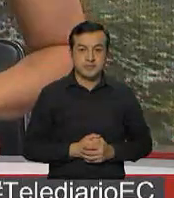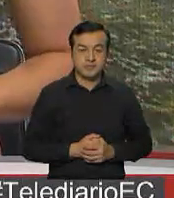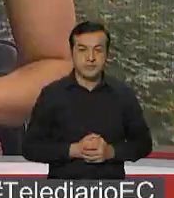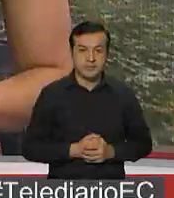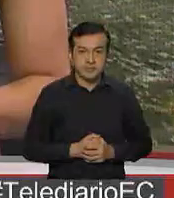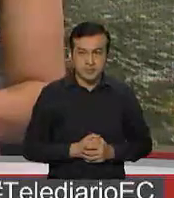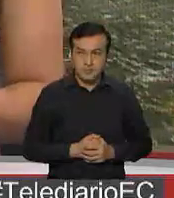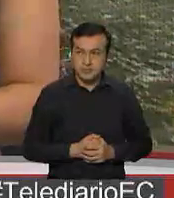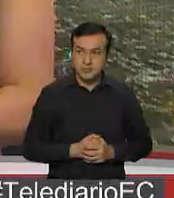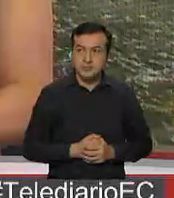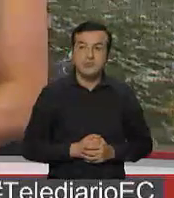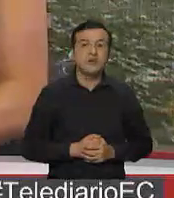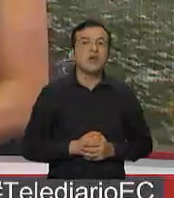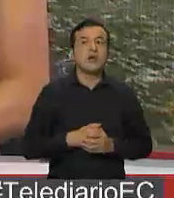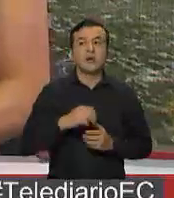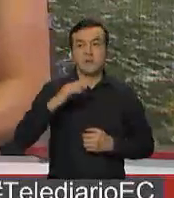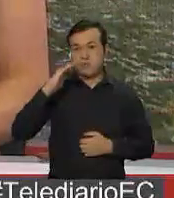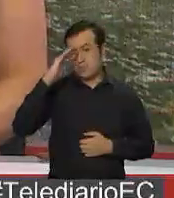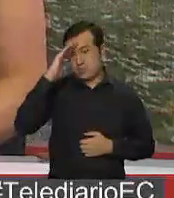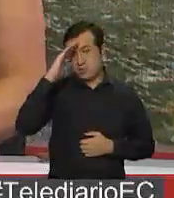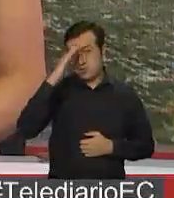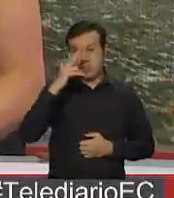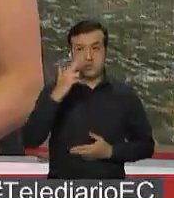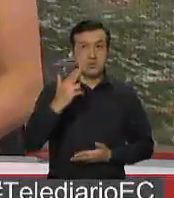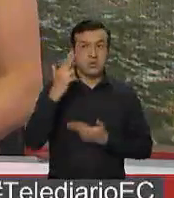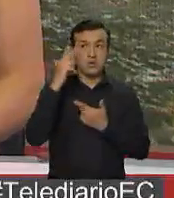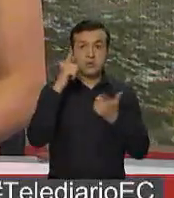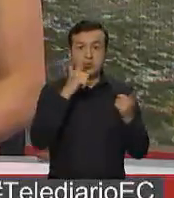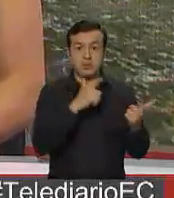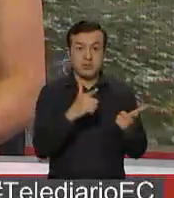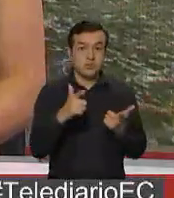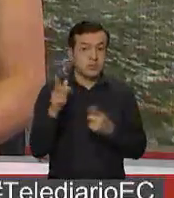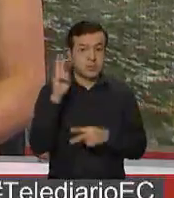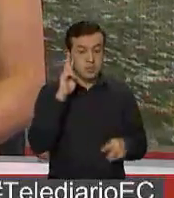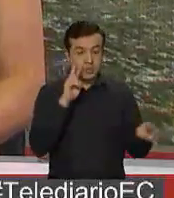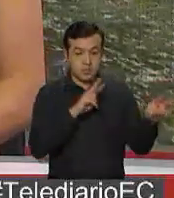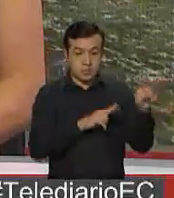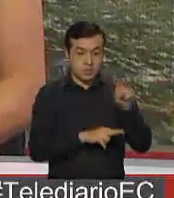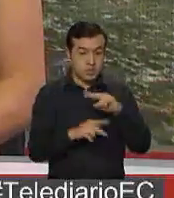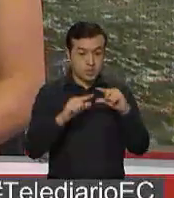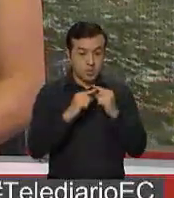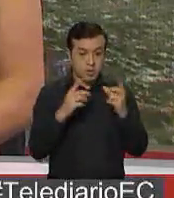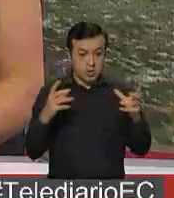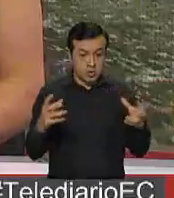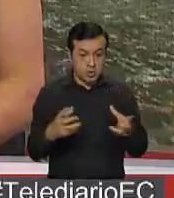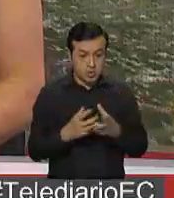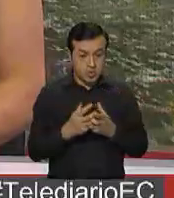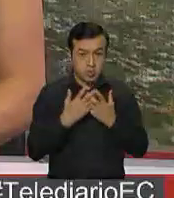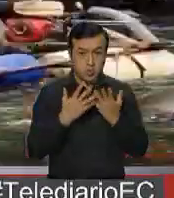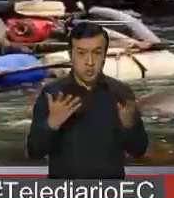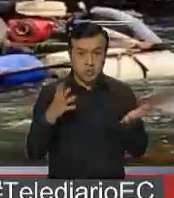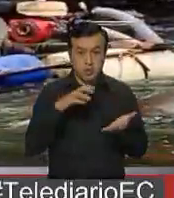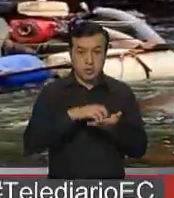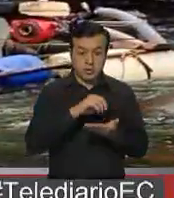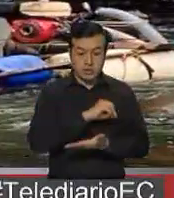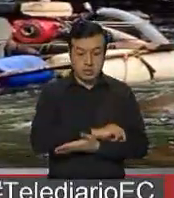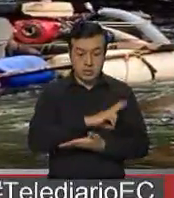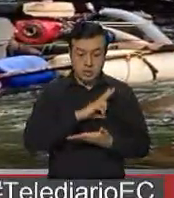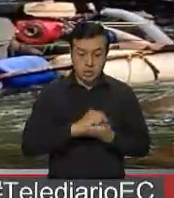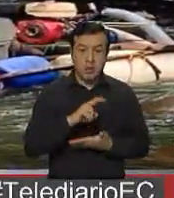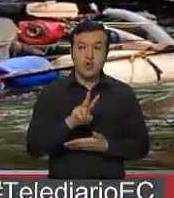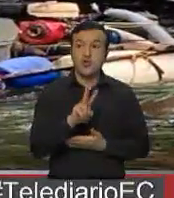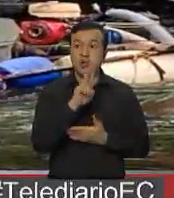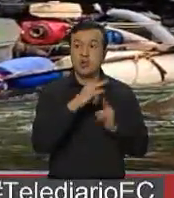Y durante una operación militar realizada el pasado viernes, las Fuerzas Armadas, a través de la Brigada de Selva número 19 Napo, localizó